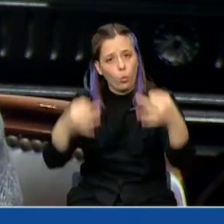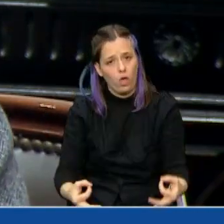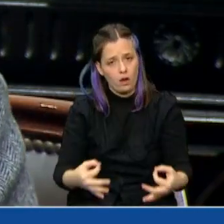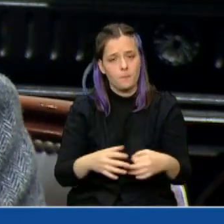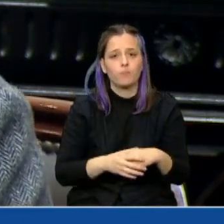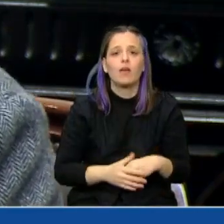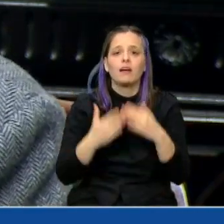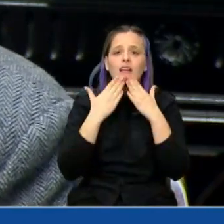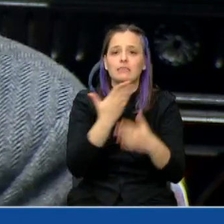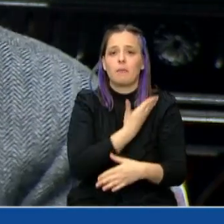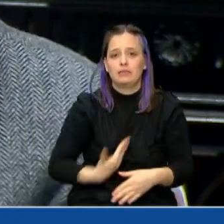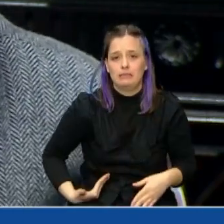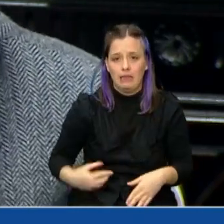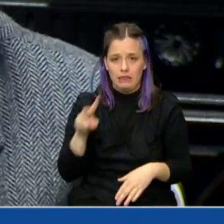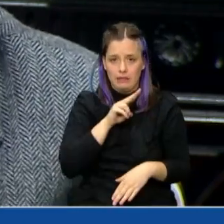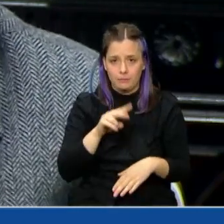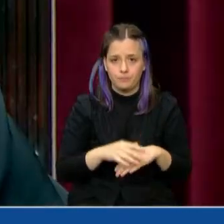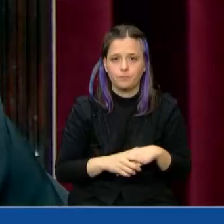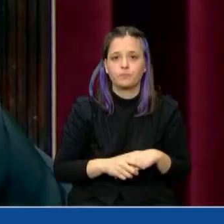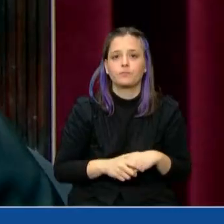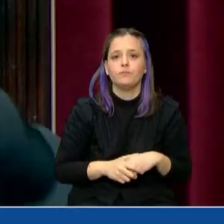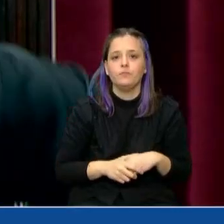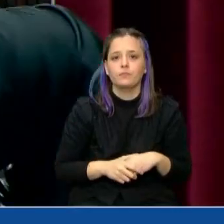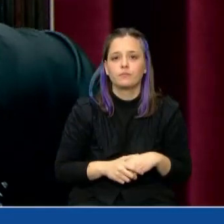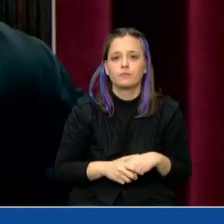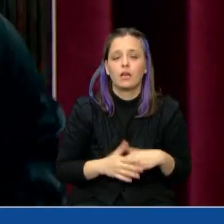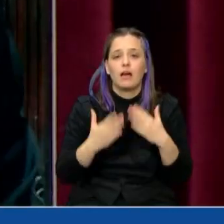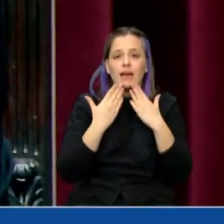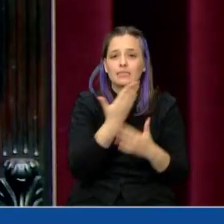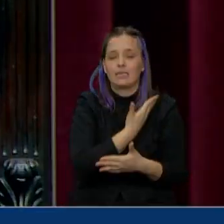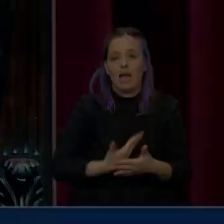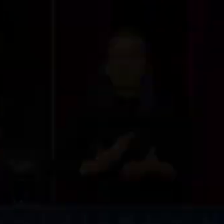razonables. Gracias, presidenta. Gracias, diputado Tonelli.